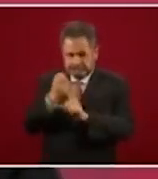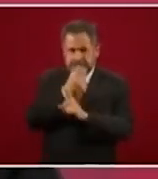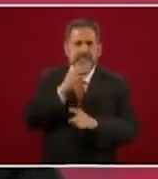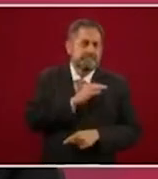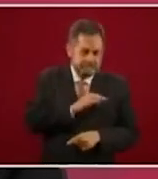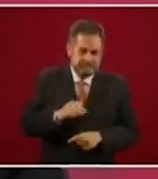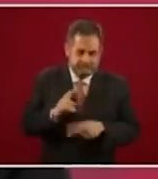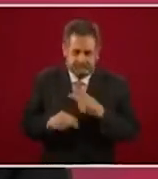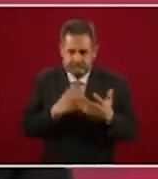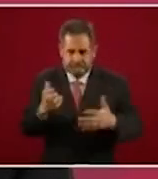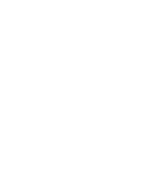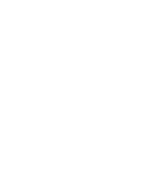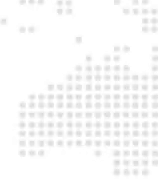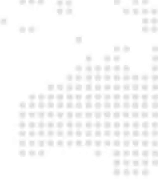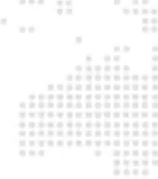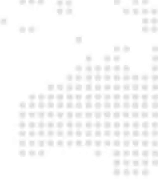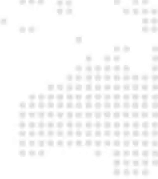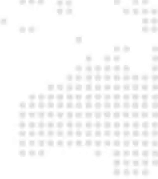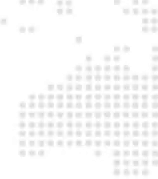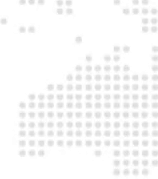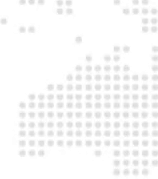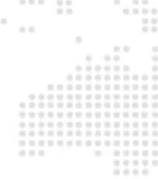de gratuidad